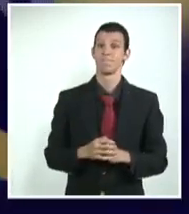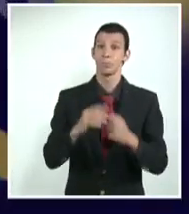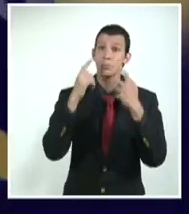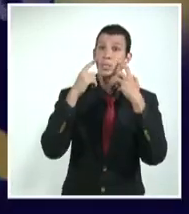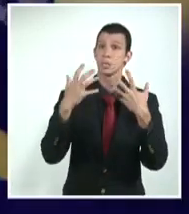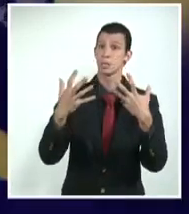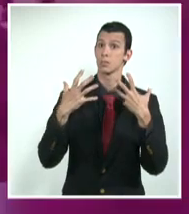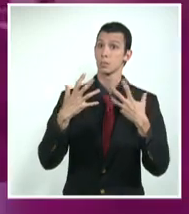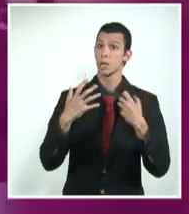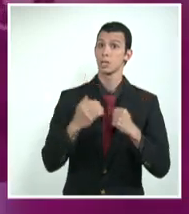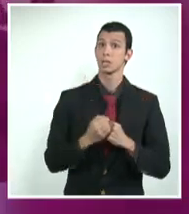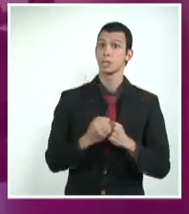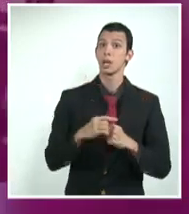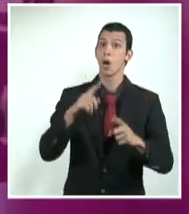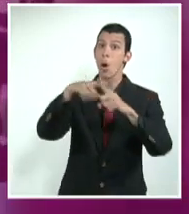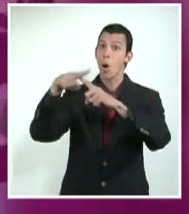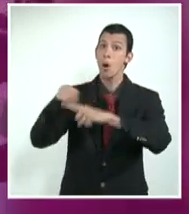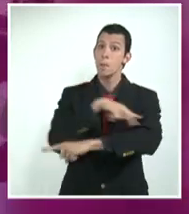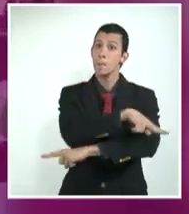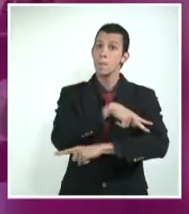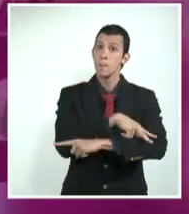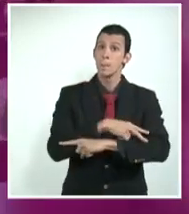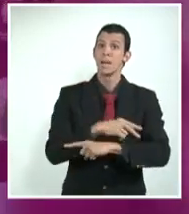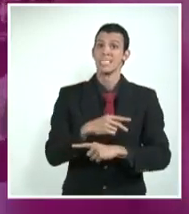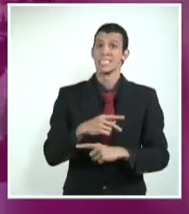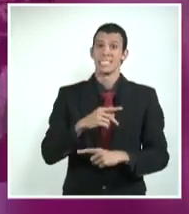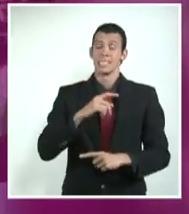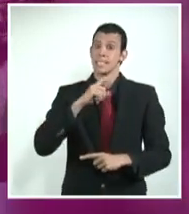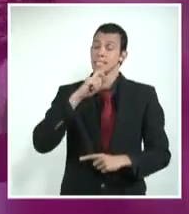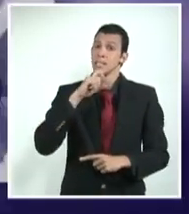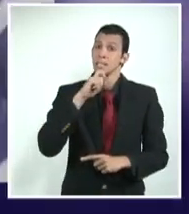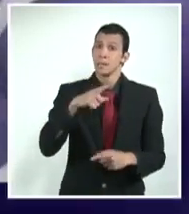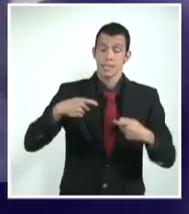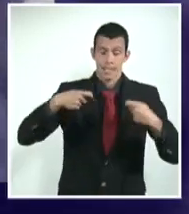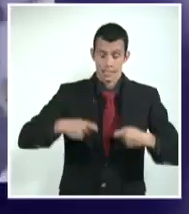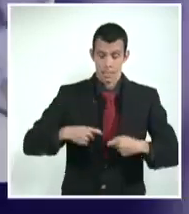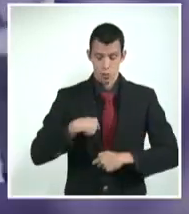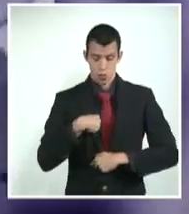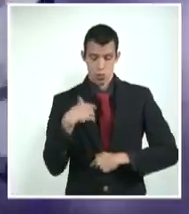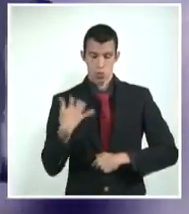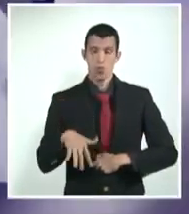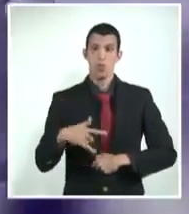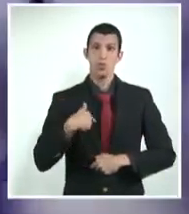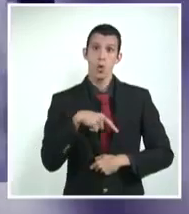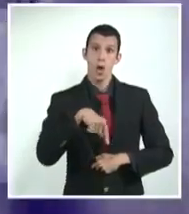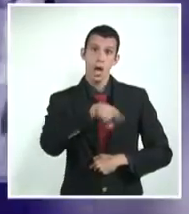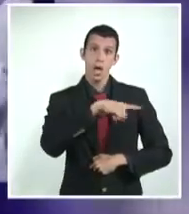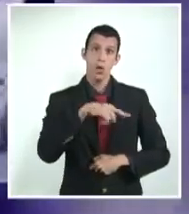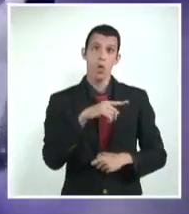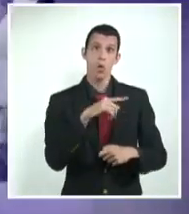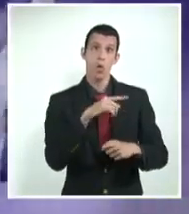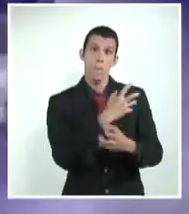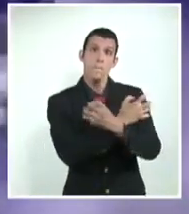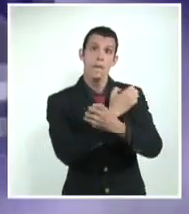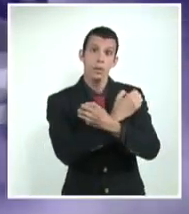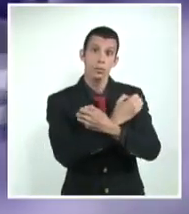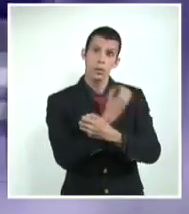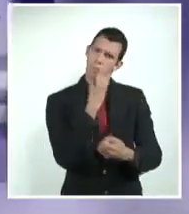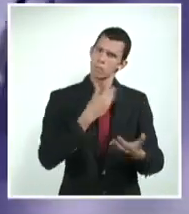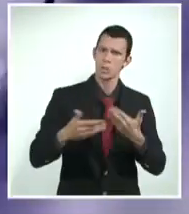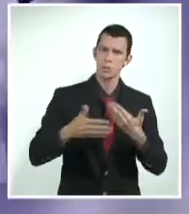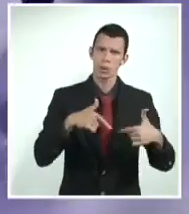en numerosas naciones y en nuestro país, la decisión de Cuba de contribuir a transformar la compleja situación que vive el